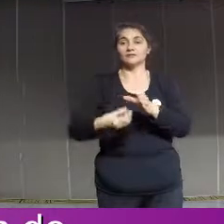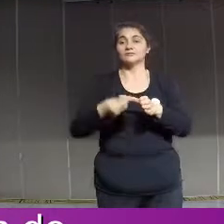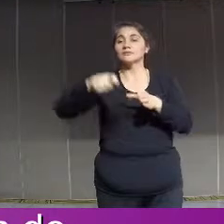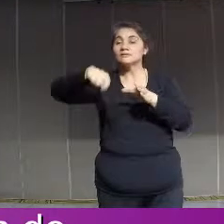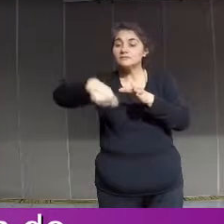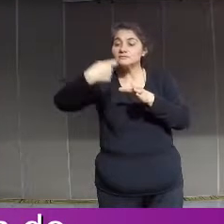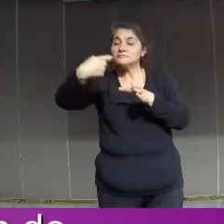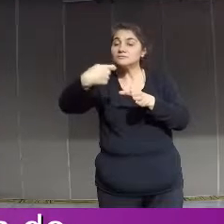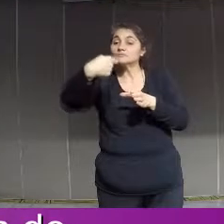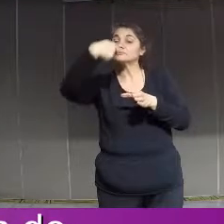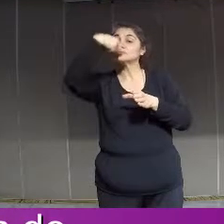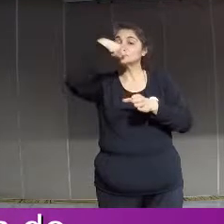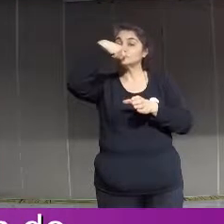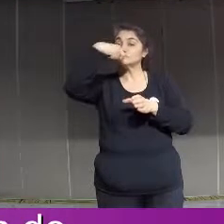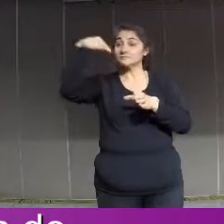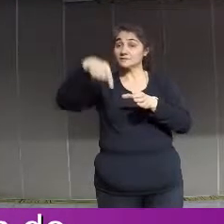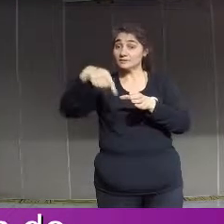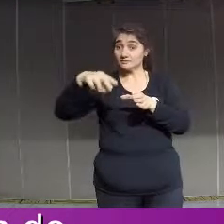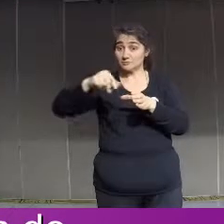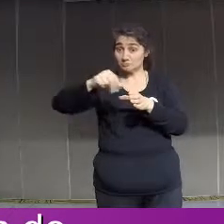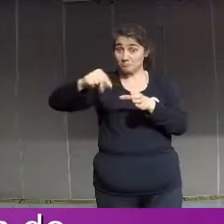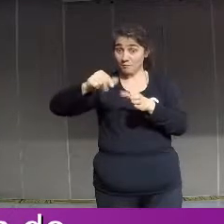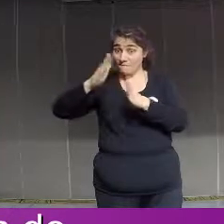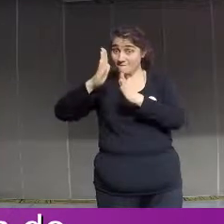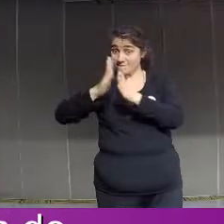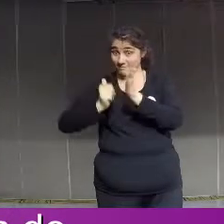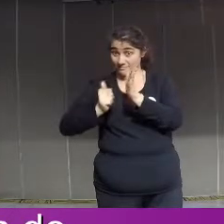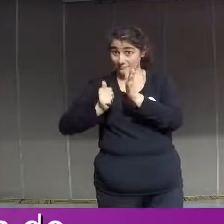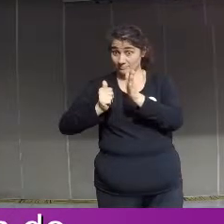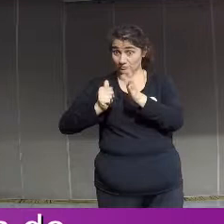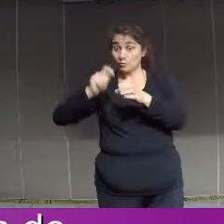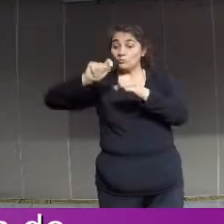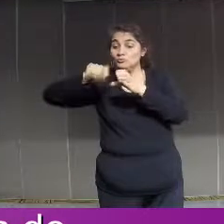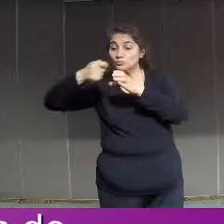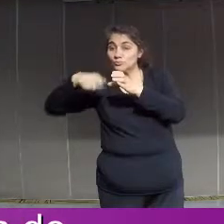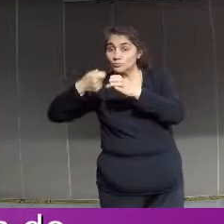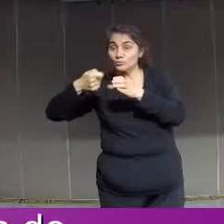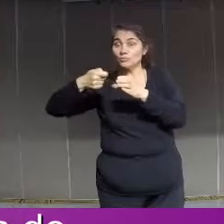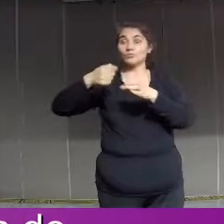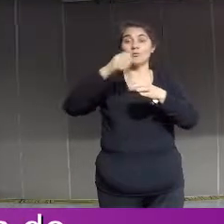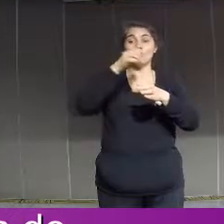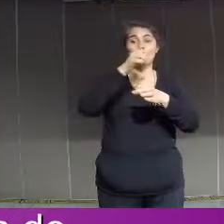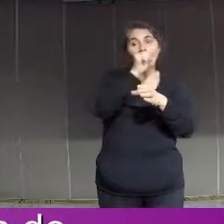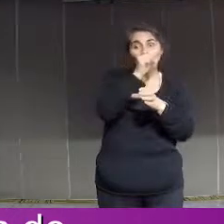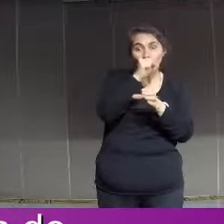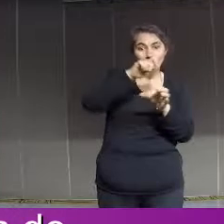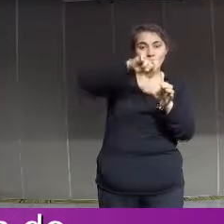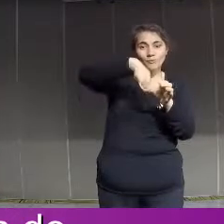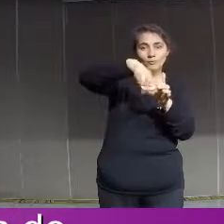le pide al papá que lleve a veces una media luna, una vainilla, un yogur y un jugo. Entonces se le